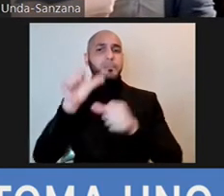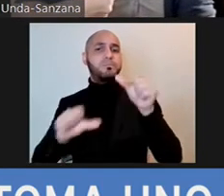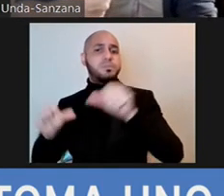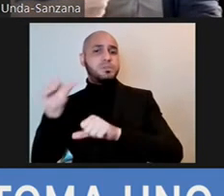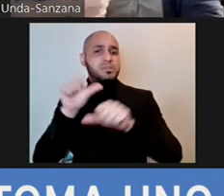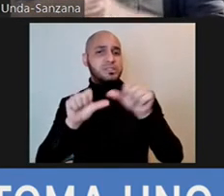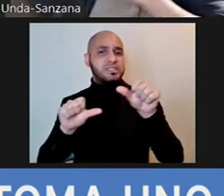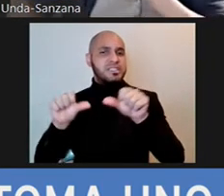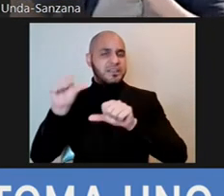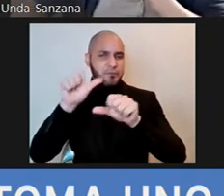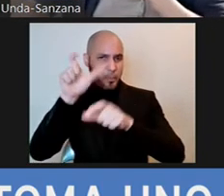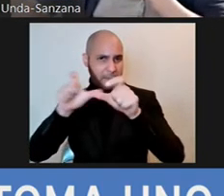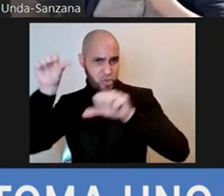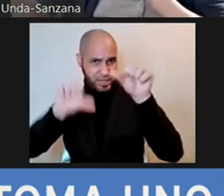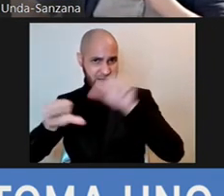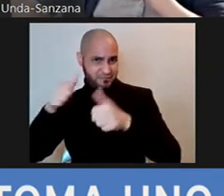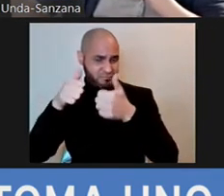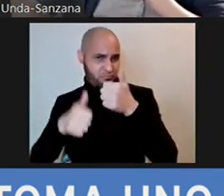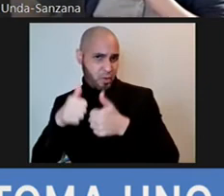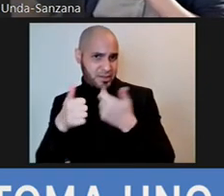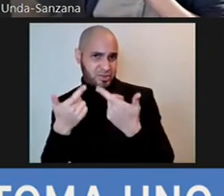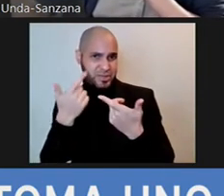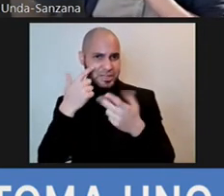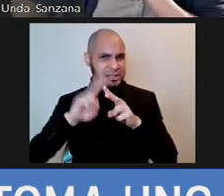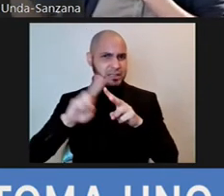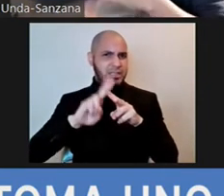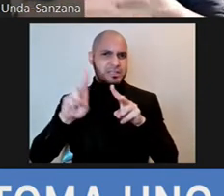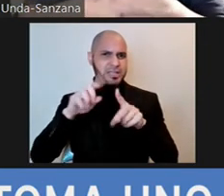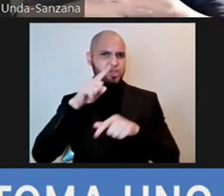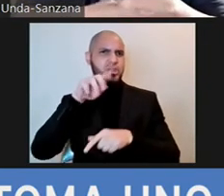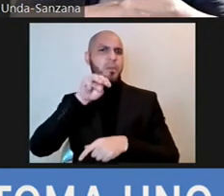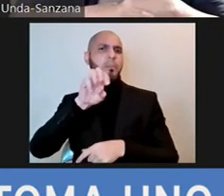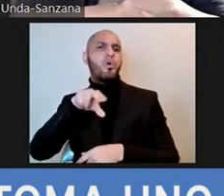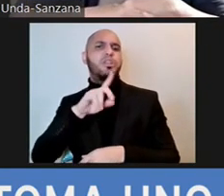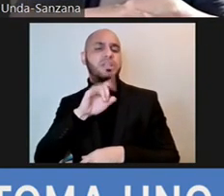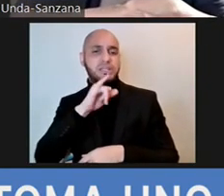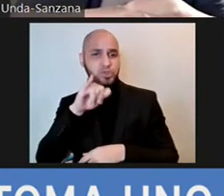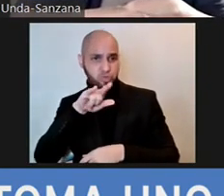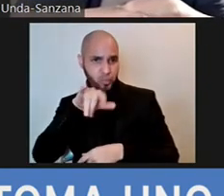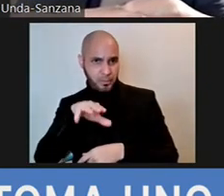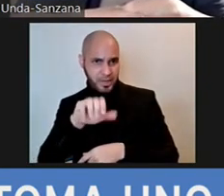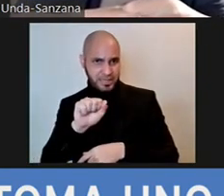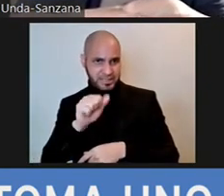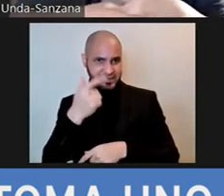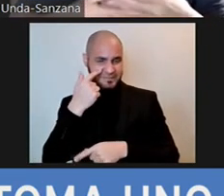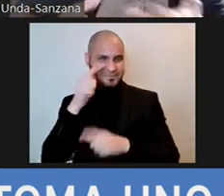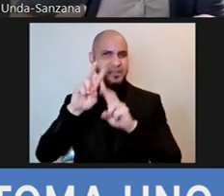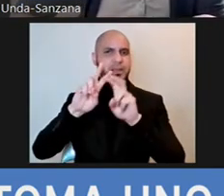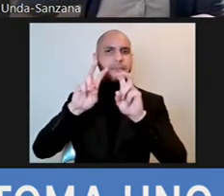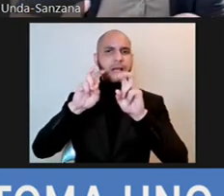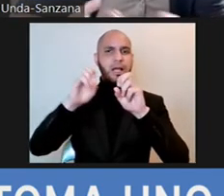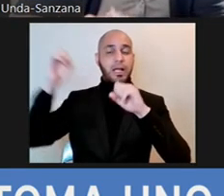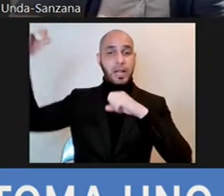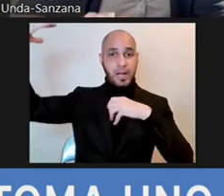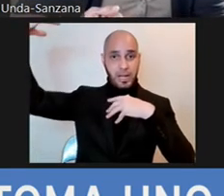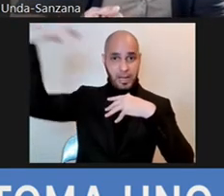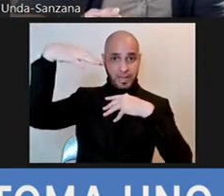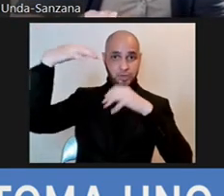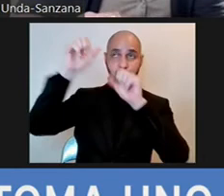científicos de la Smithsonian lo que están haciendo acá en Montezuma, ¿ya?, es testear el efecto que la radiación tiene